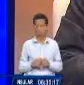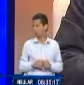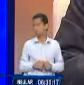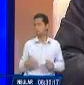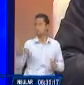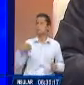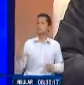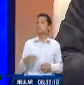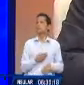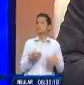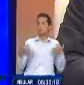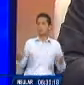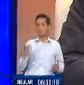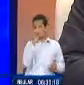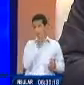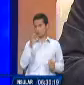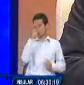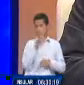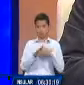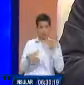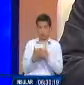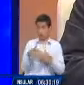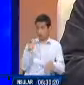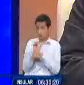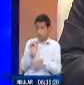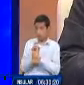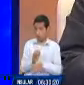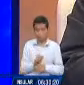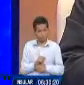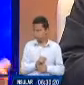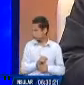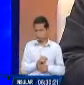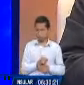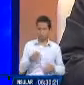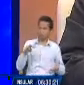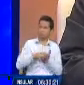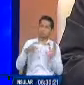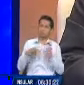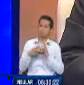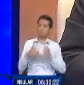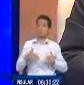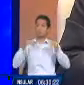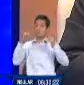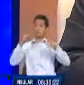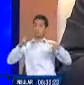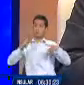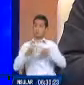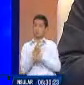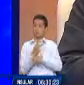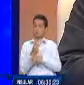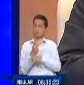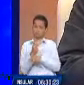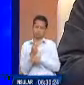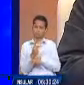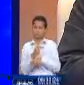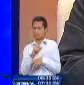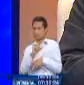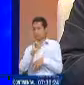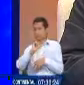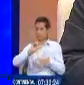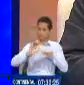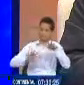un trabajo de exploración de riesgos no debemos hacerlo como país es decir en una exploración de alto riesgo con con muy pocas oportunidades